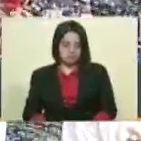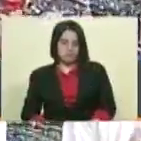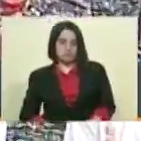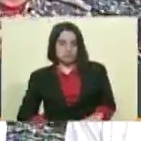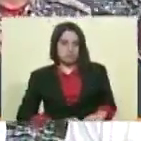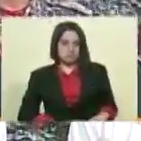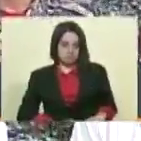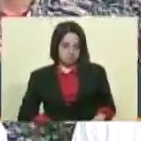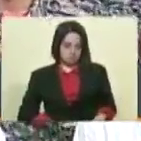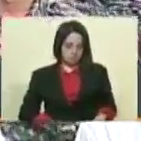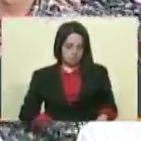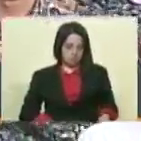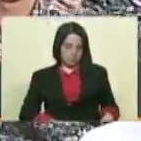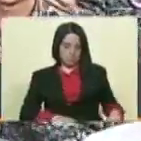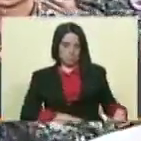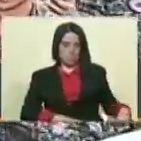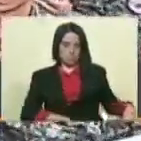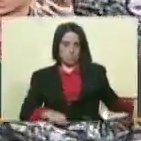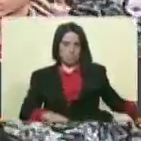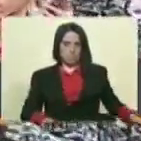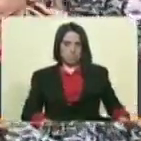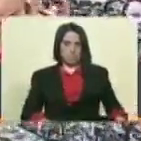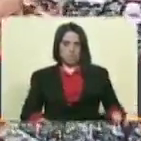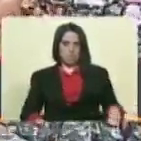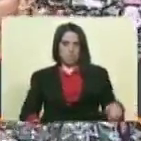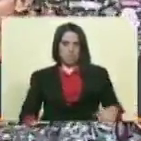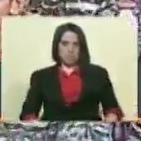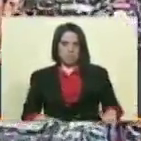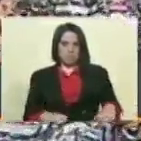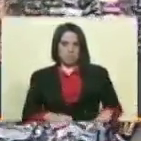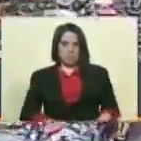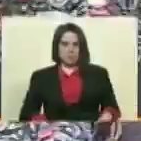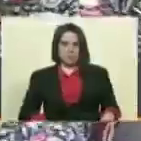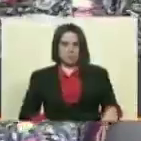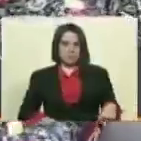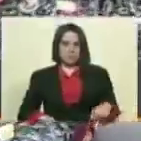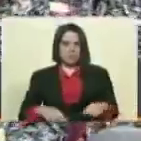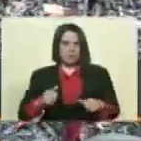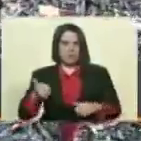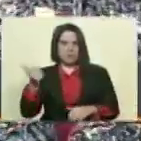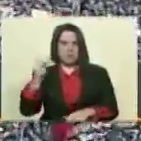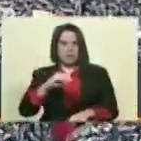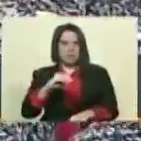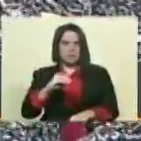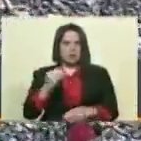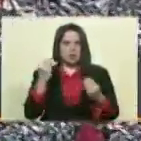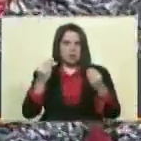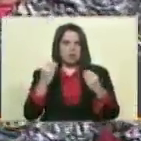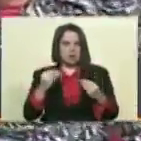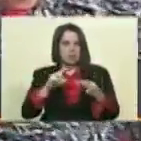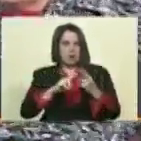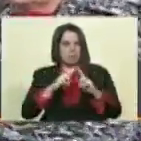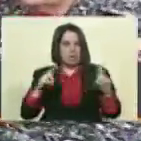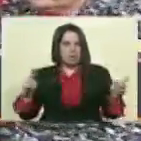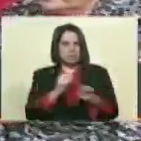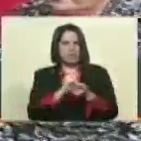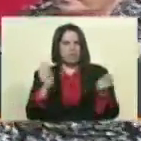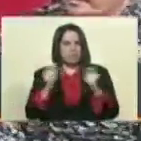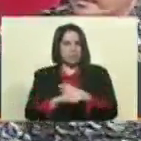Y además el carácter con el cual se están formando para la paz, no para la violencia, ¿ves? No para la violencia. Han cambiado muchas